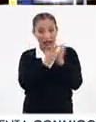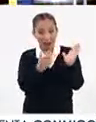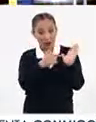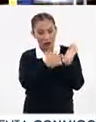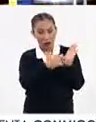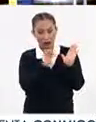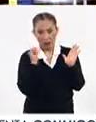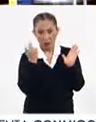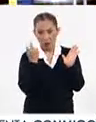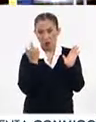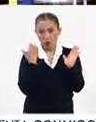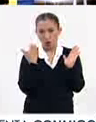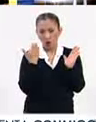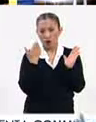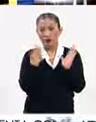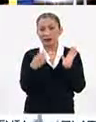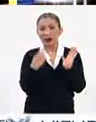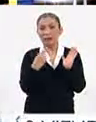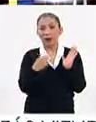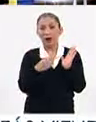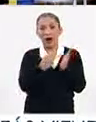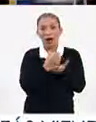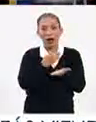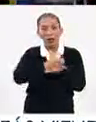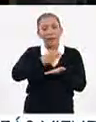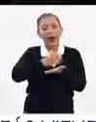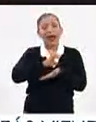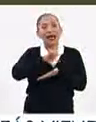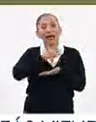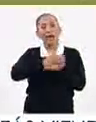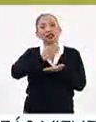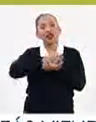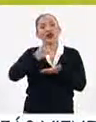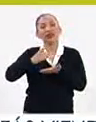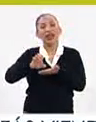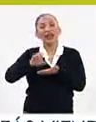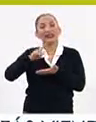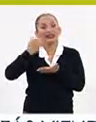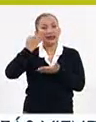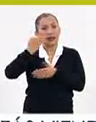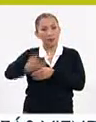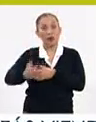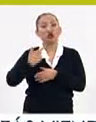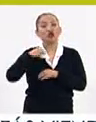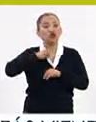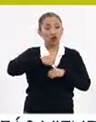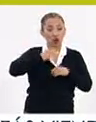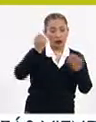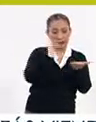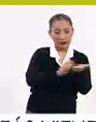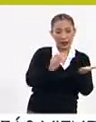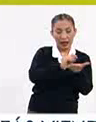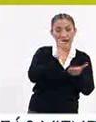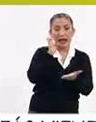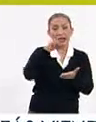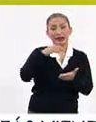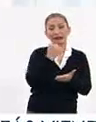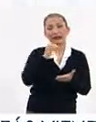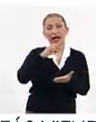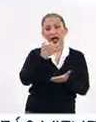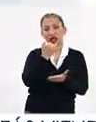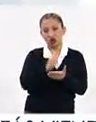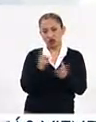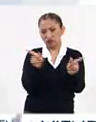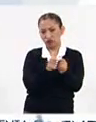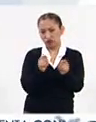que acaba de salir. Sí, que se llama El vaso de tiempo. El vaso de Son tiempo. ensayos. Son ensayos breves que publiqué a lo largo de algunos añitos en